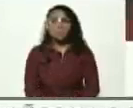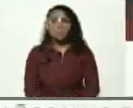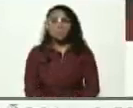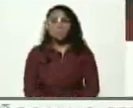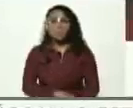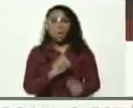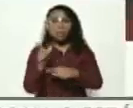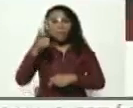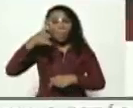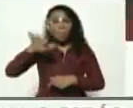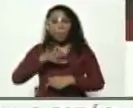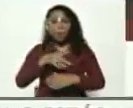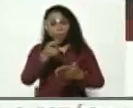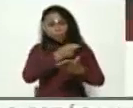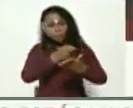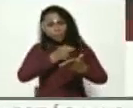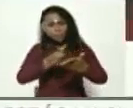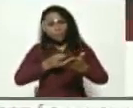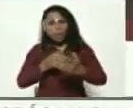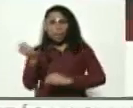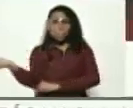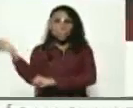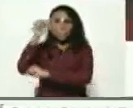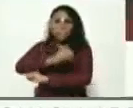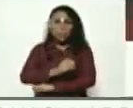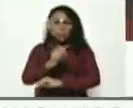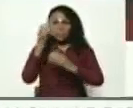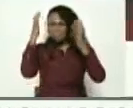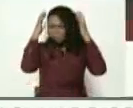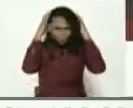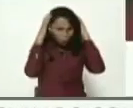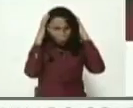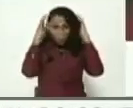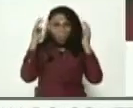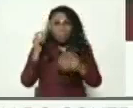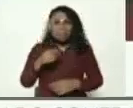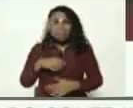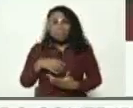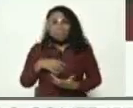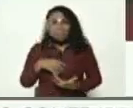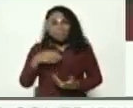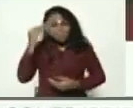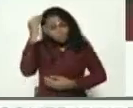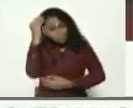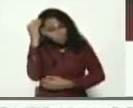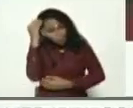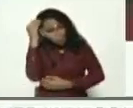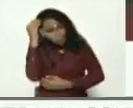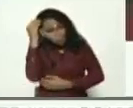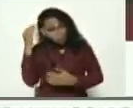Ese pueblo que describe derrotado, atormentado y lamentando Morillo,